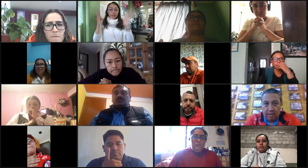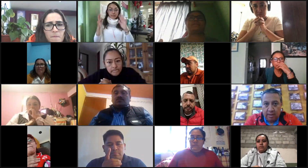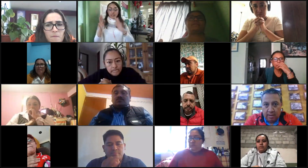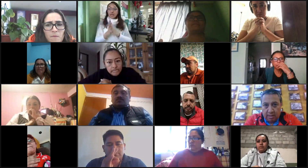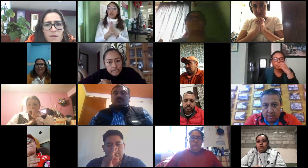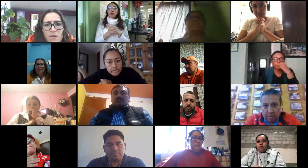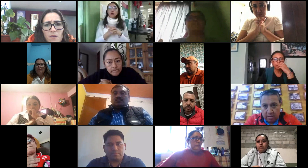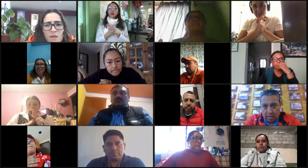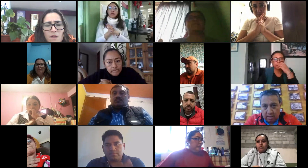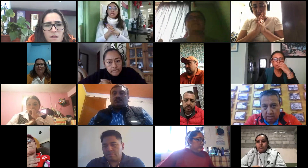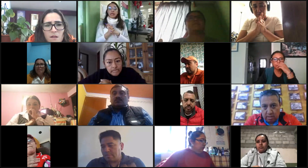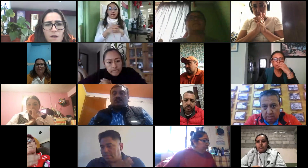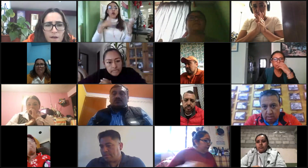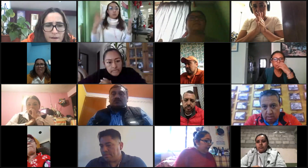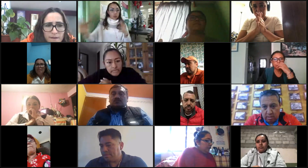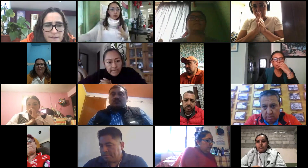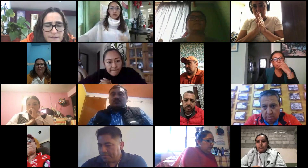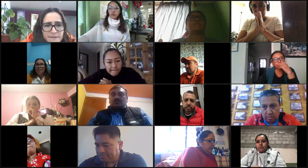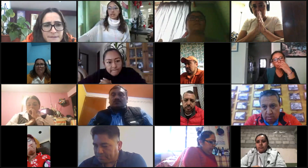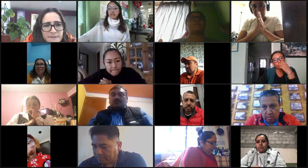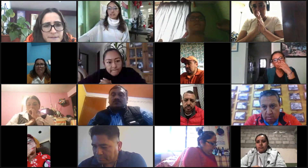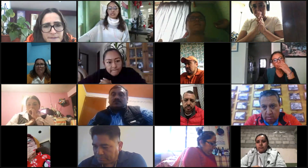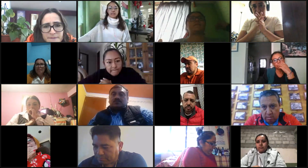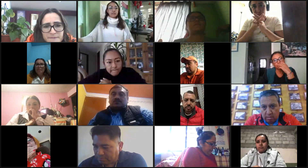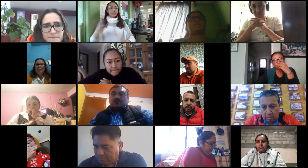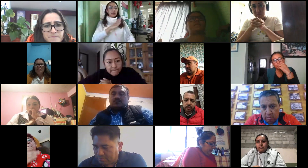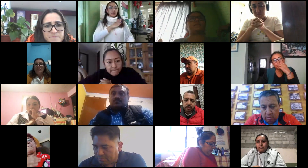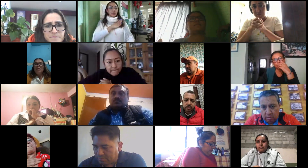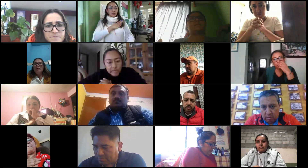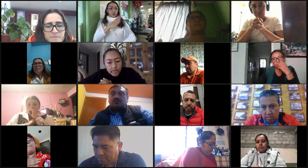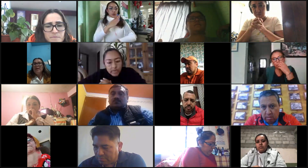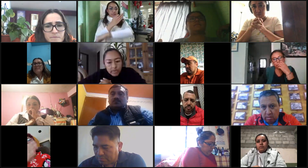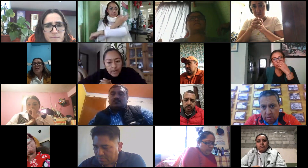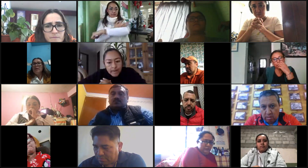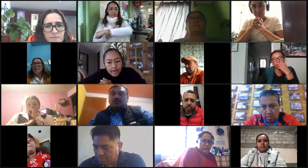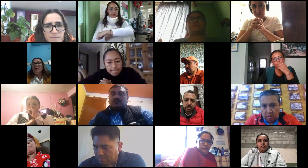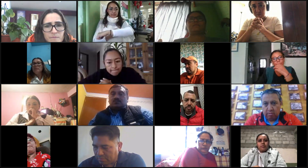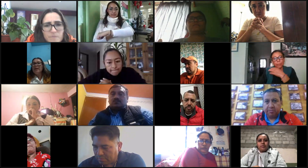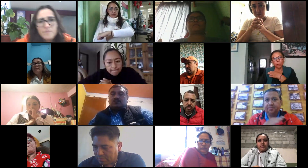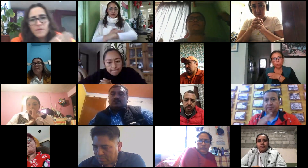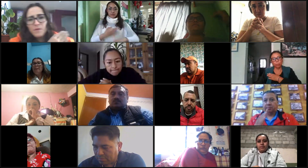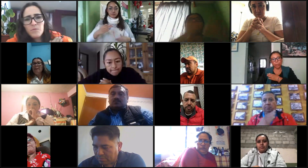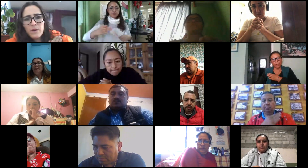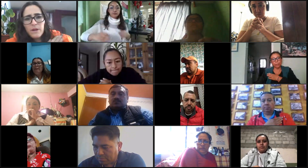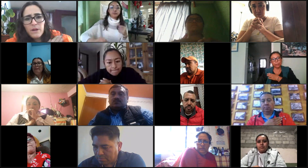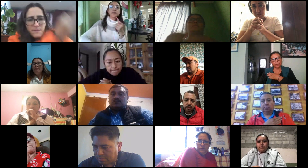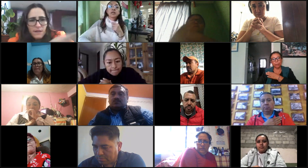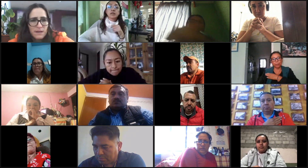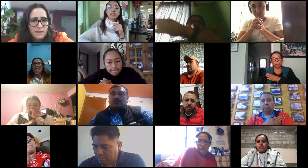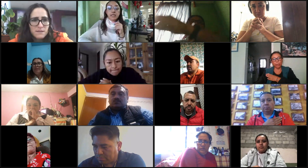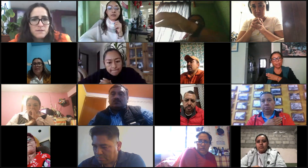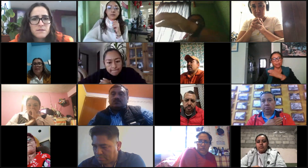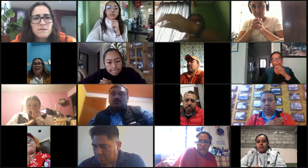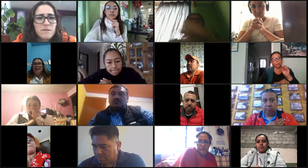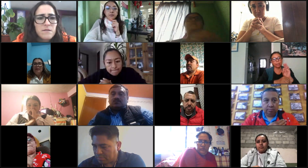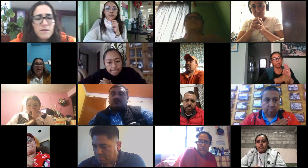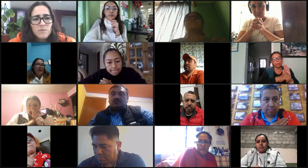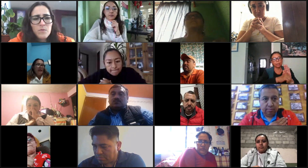la gramática o el acomodo de la serie. Maestra, una pregunta.